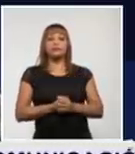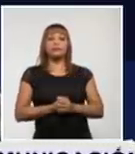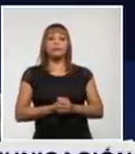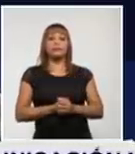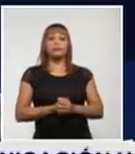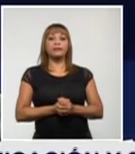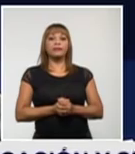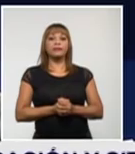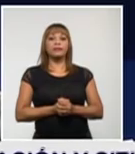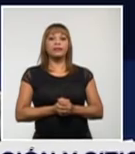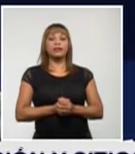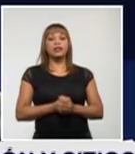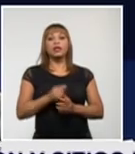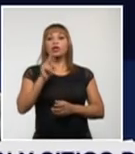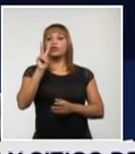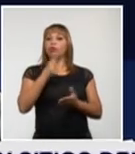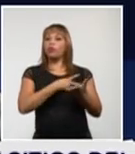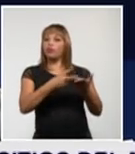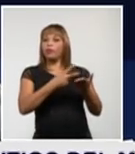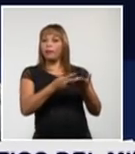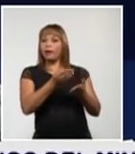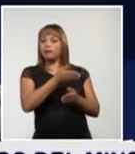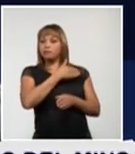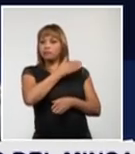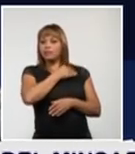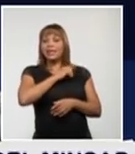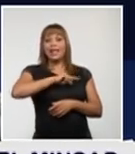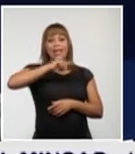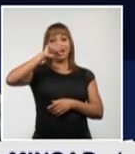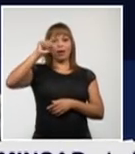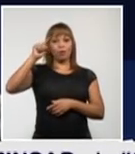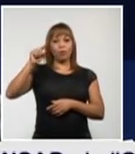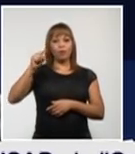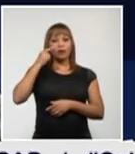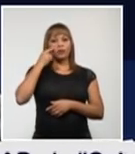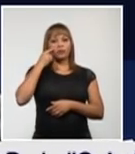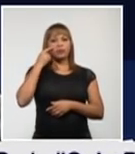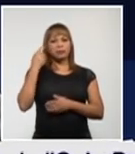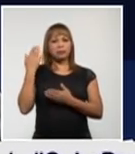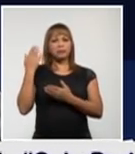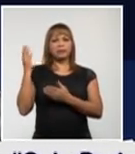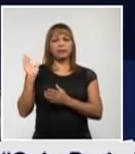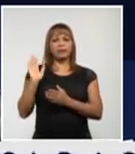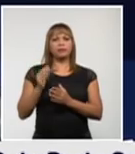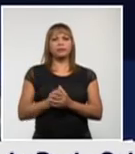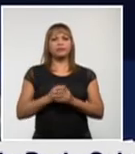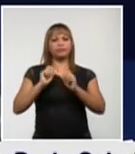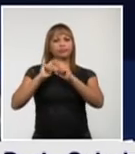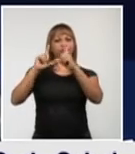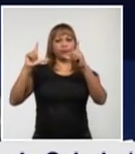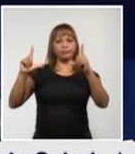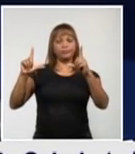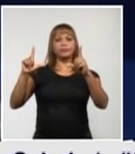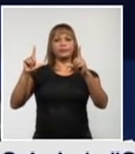últimas 2 semanas, pues la curva, no sé si la tienes ahí, Lilian,